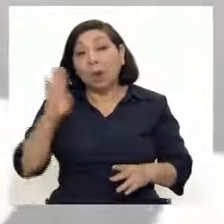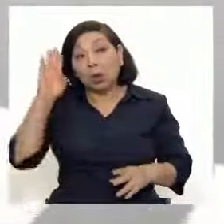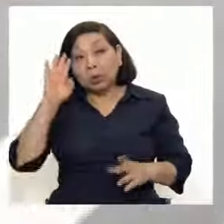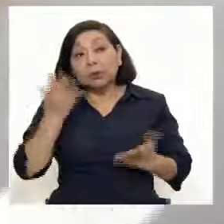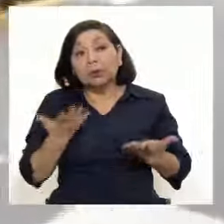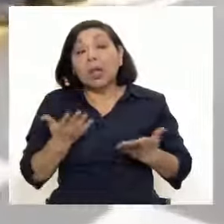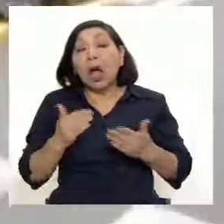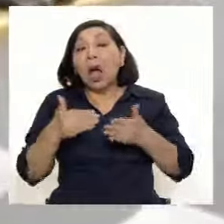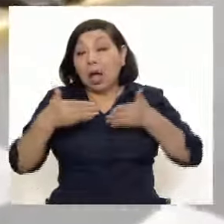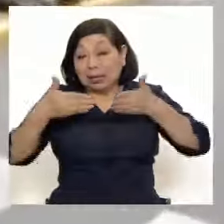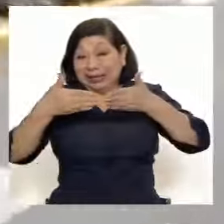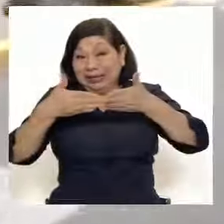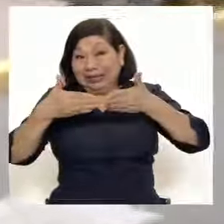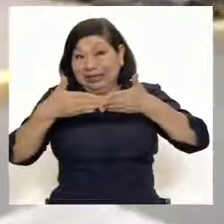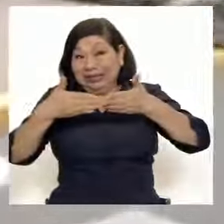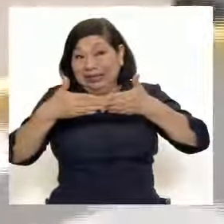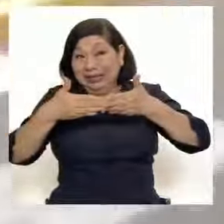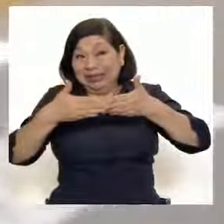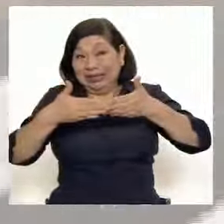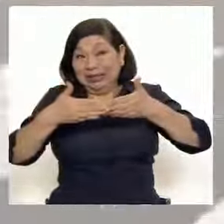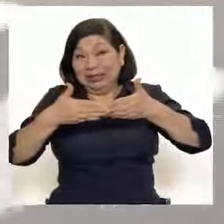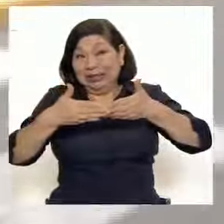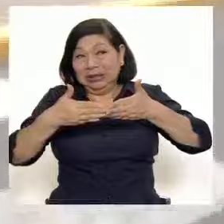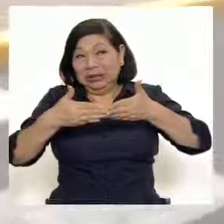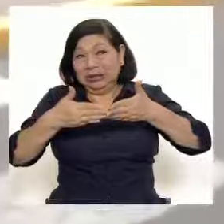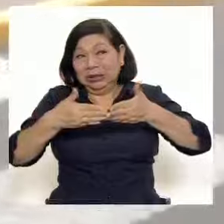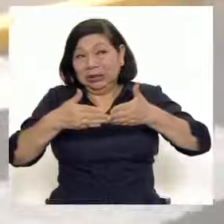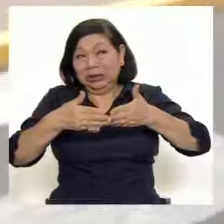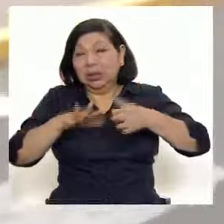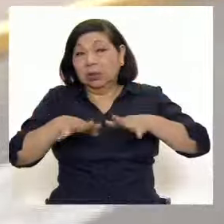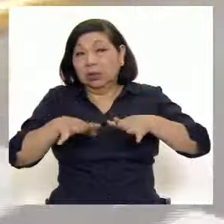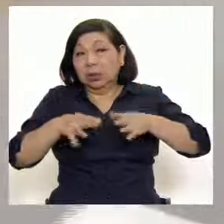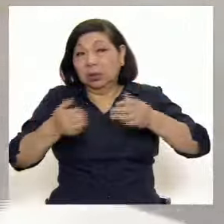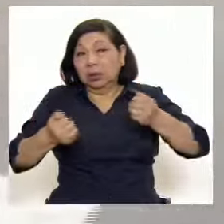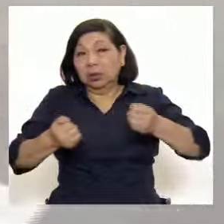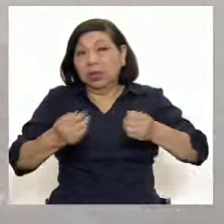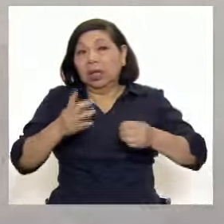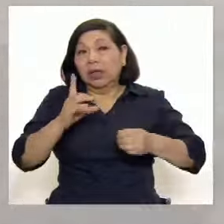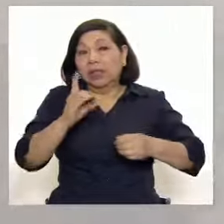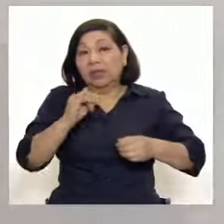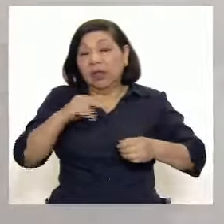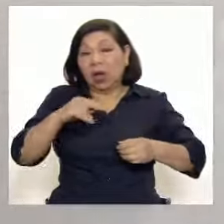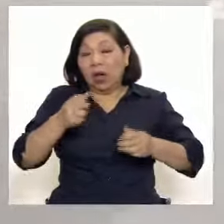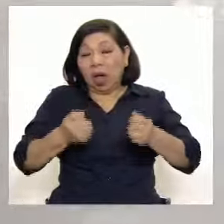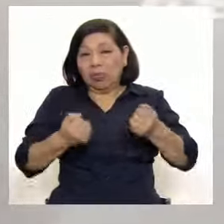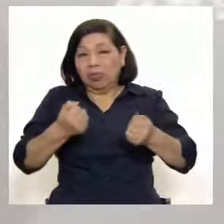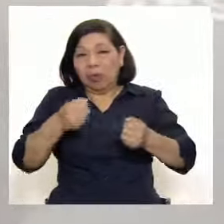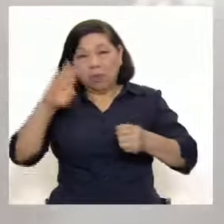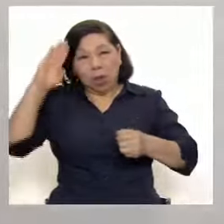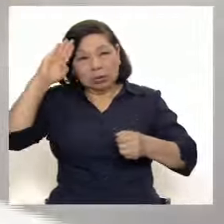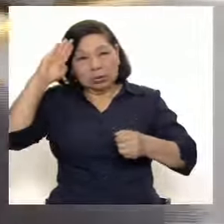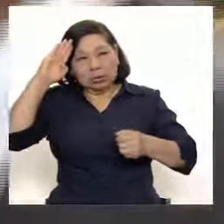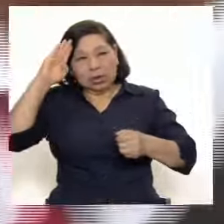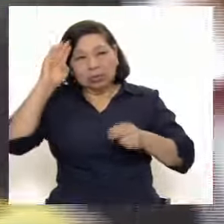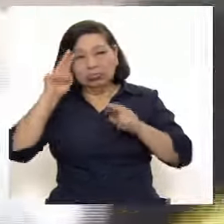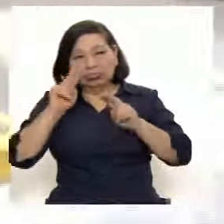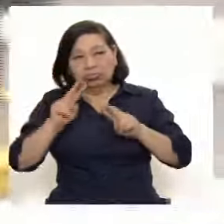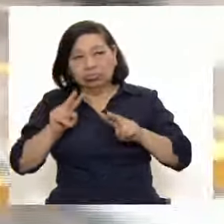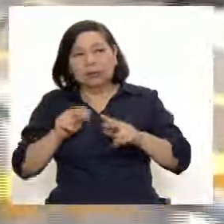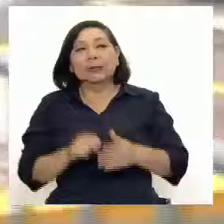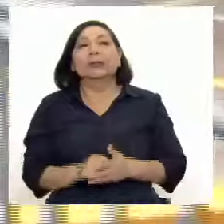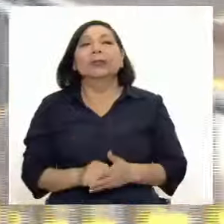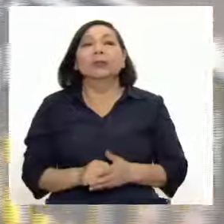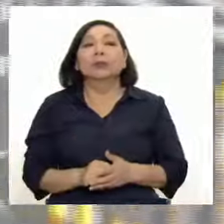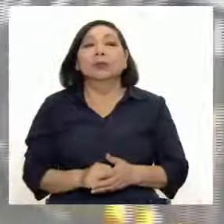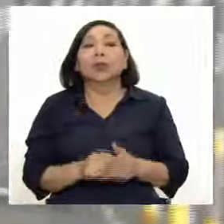Nacional, y en la esquina hay una tanqueta de la DINOES también. Entonces, este es el panorama, María de